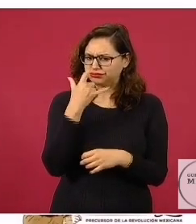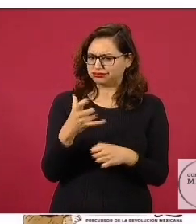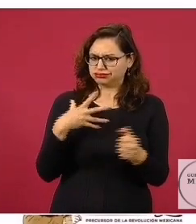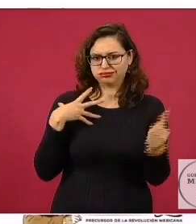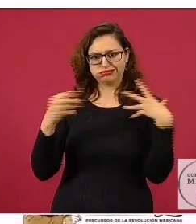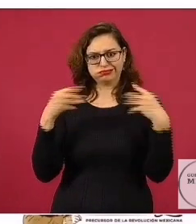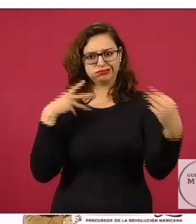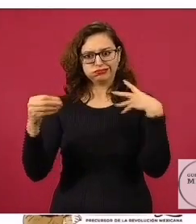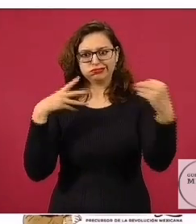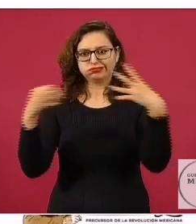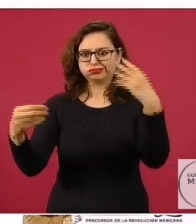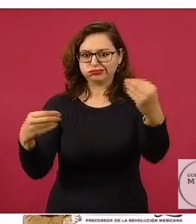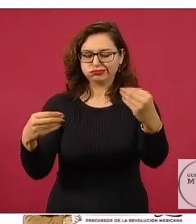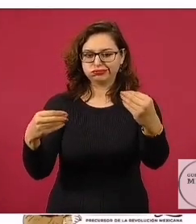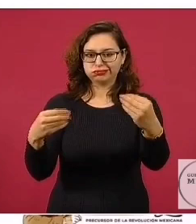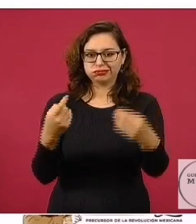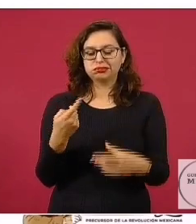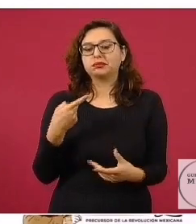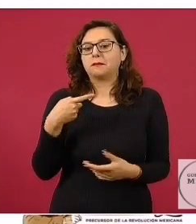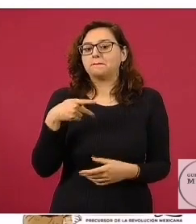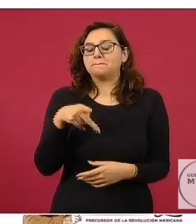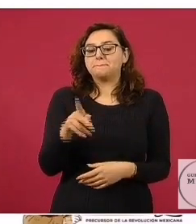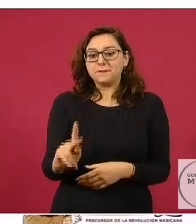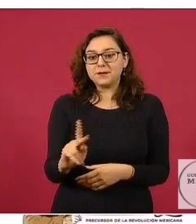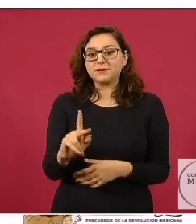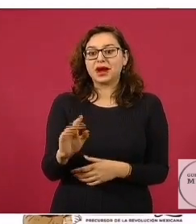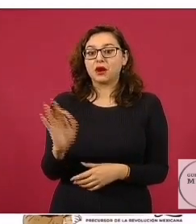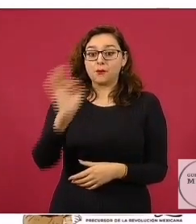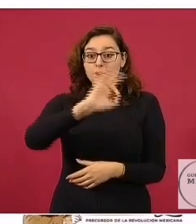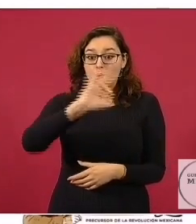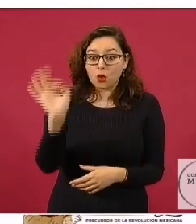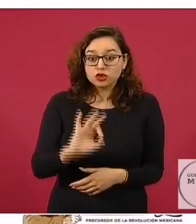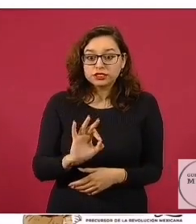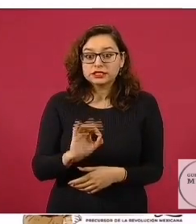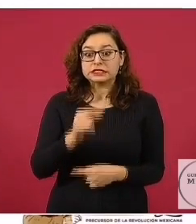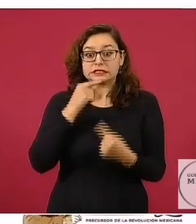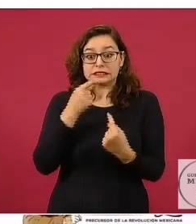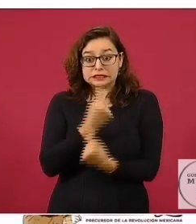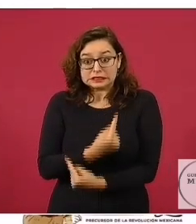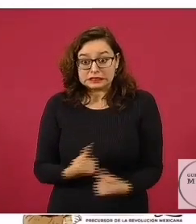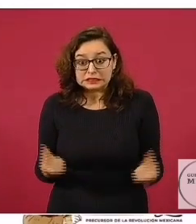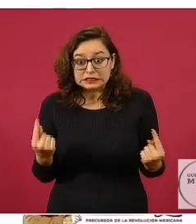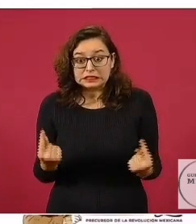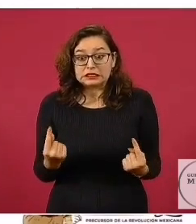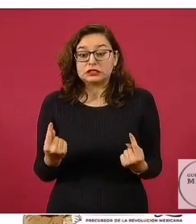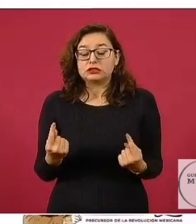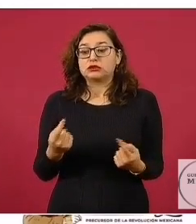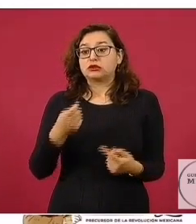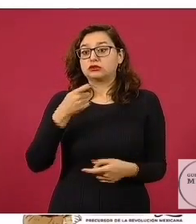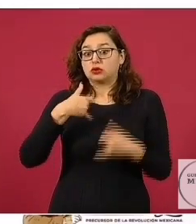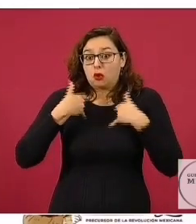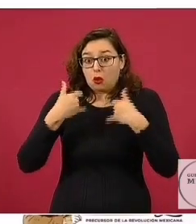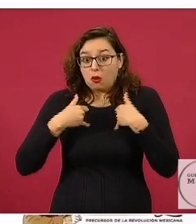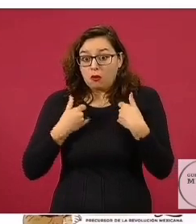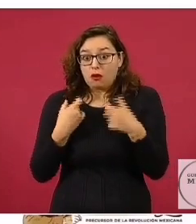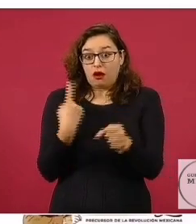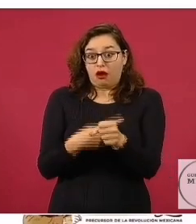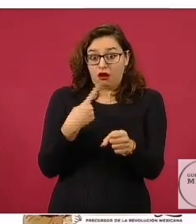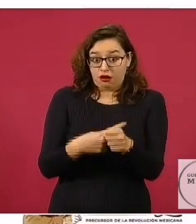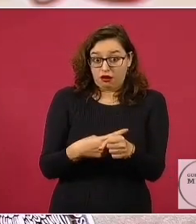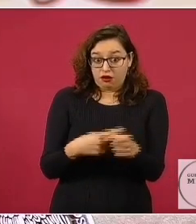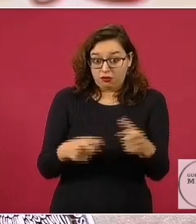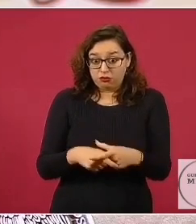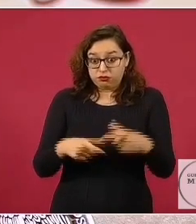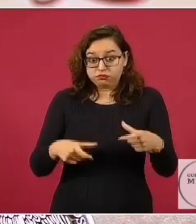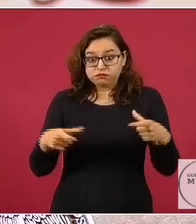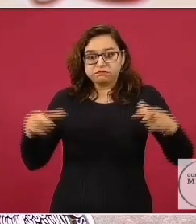Pero en ningún momento se modificó el porcentaje de casos que representan las niñas, niños y adolescentes, lo